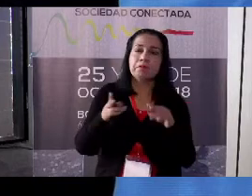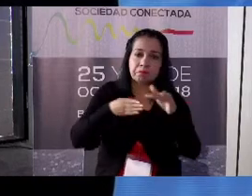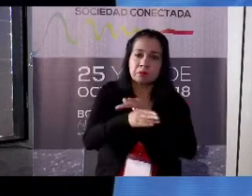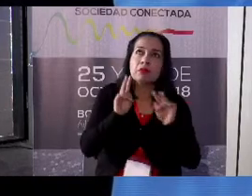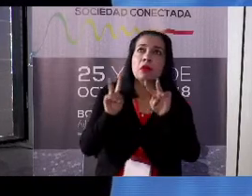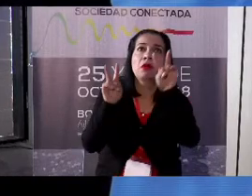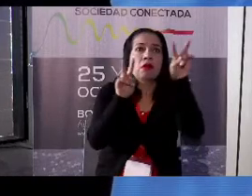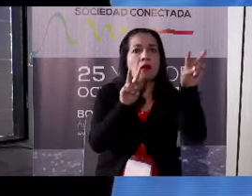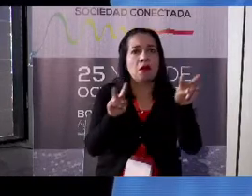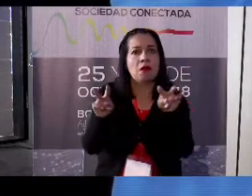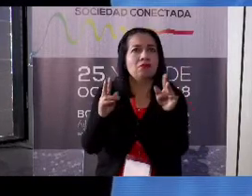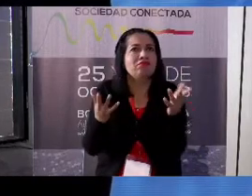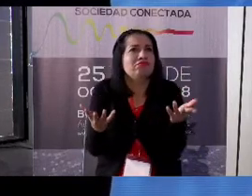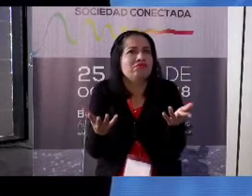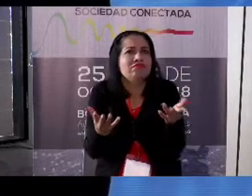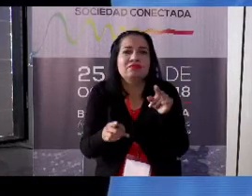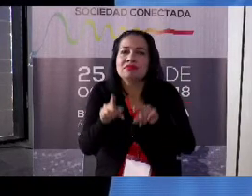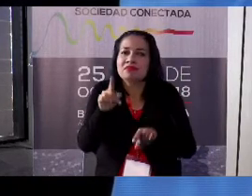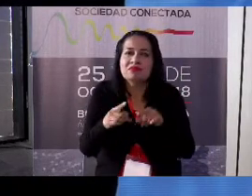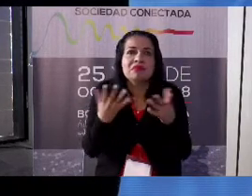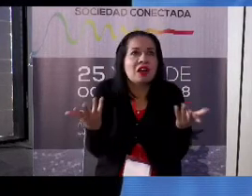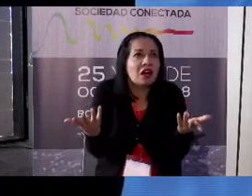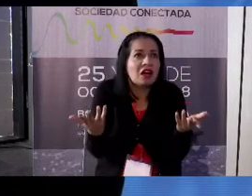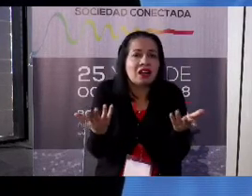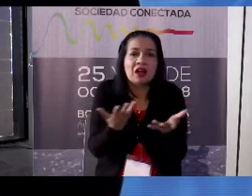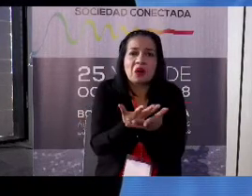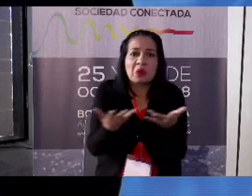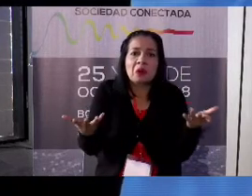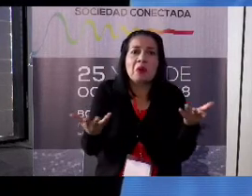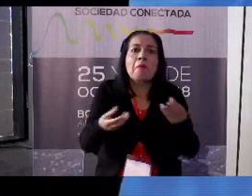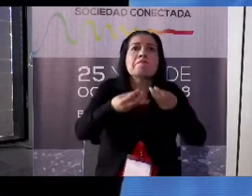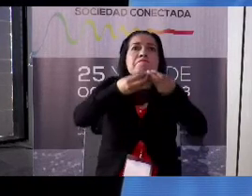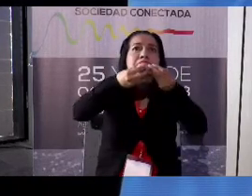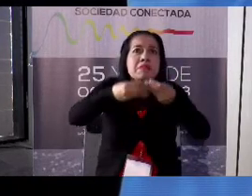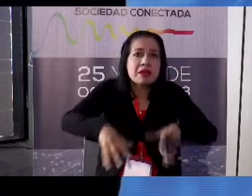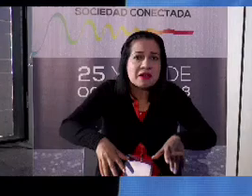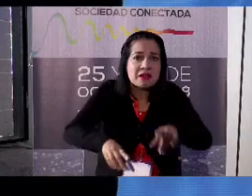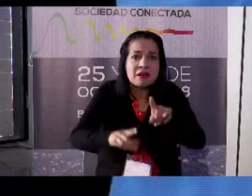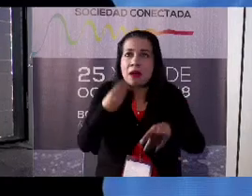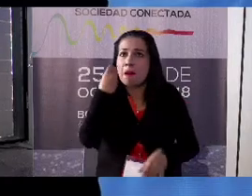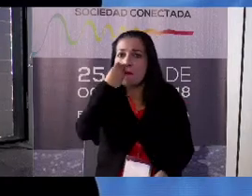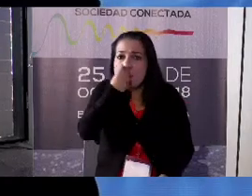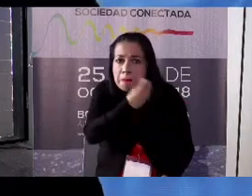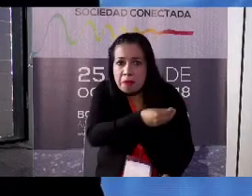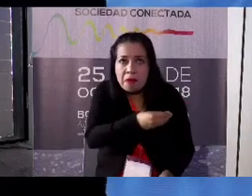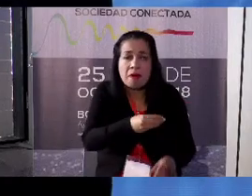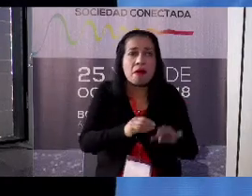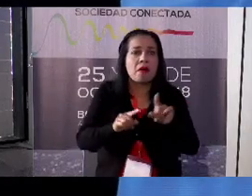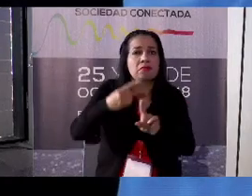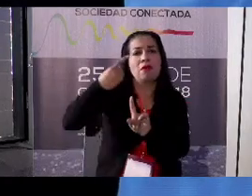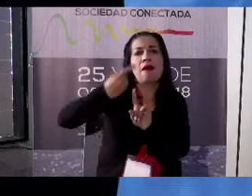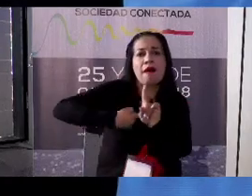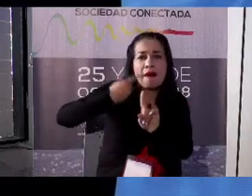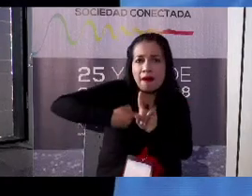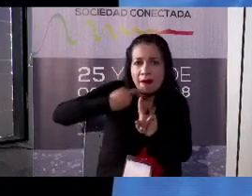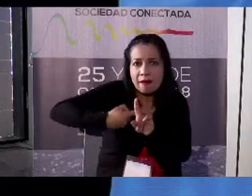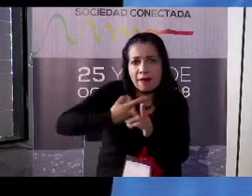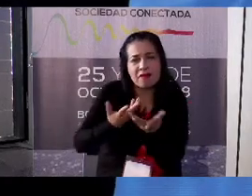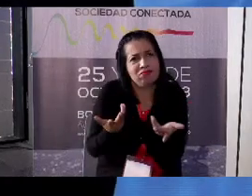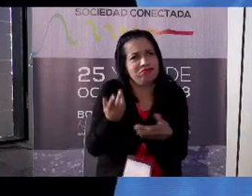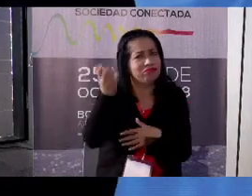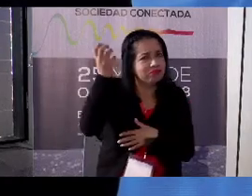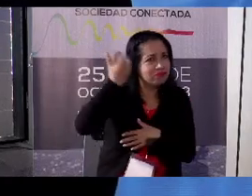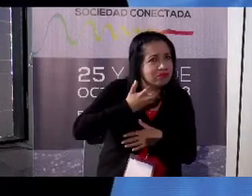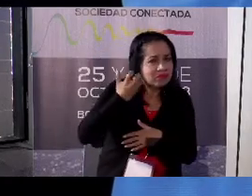están desmantelados muchos de ellos están vacíos Están rentados